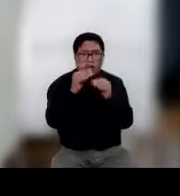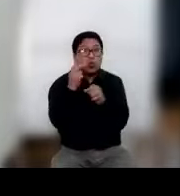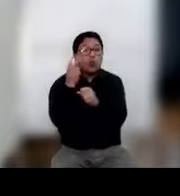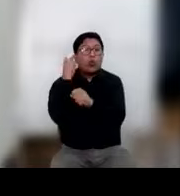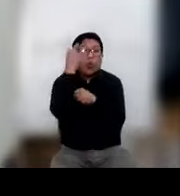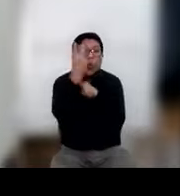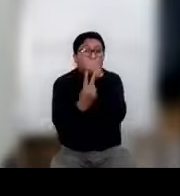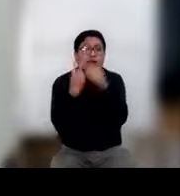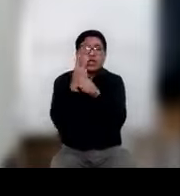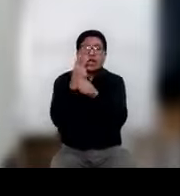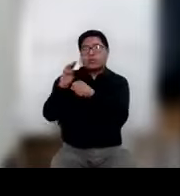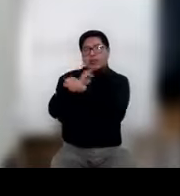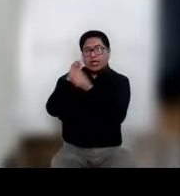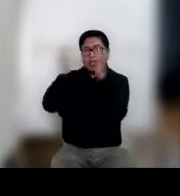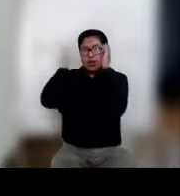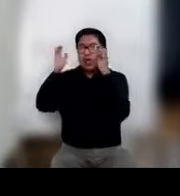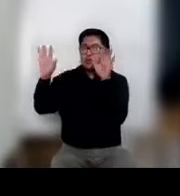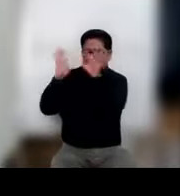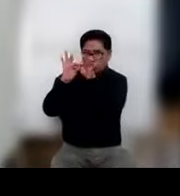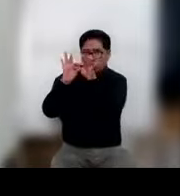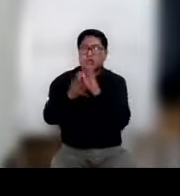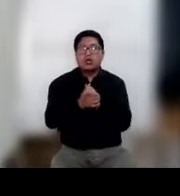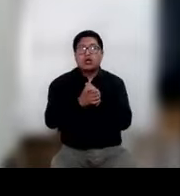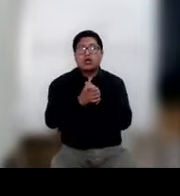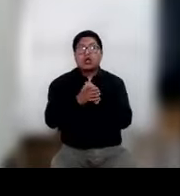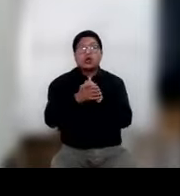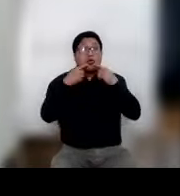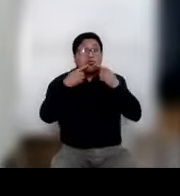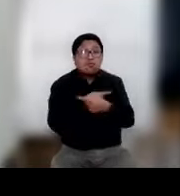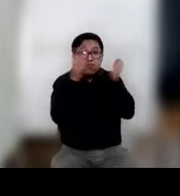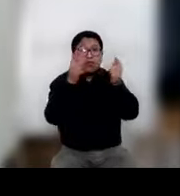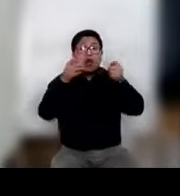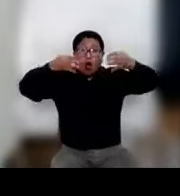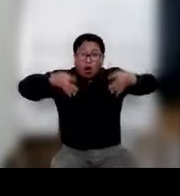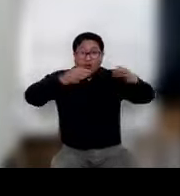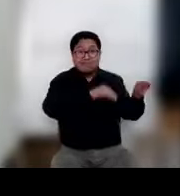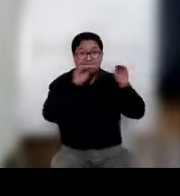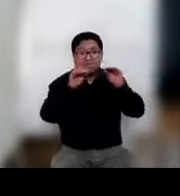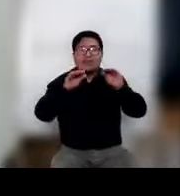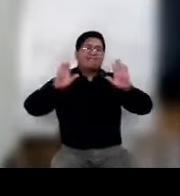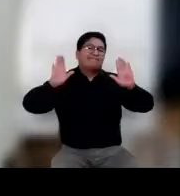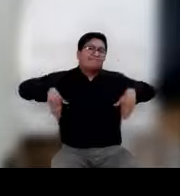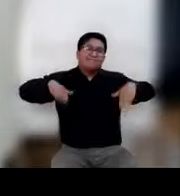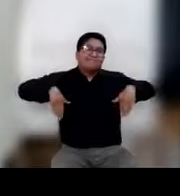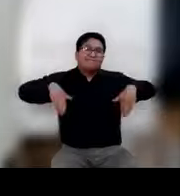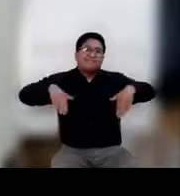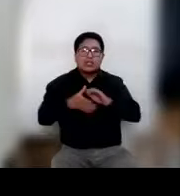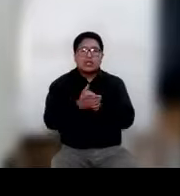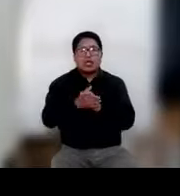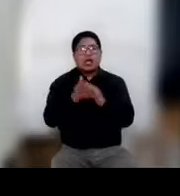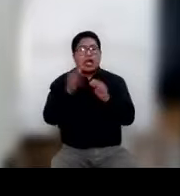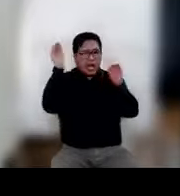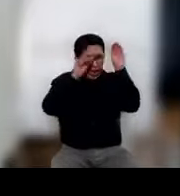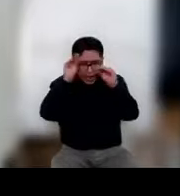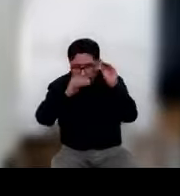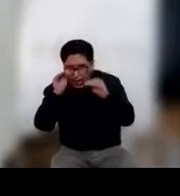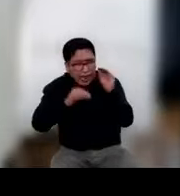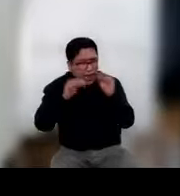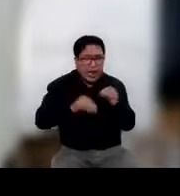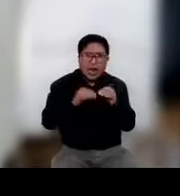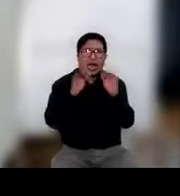educación y lamentablemente nunca se ha puesto en funcionamiento ya se terminó el diseño pedagógico se